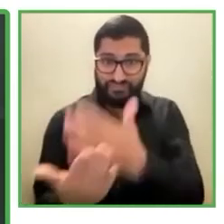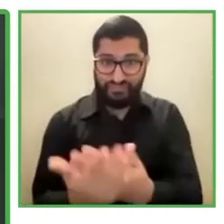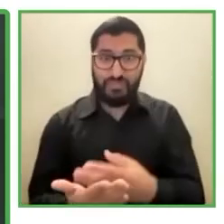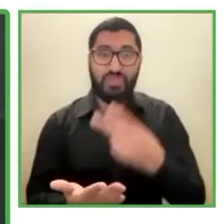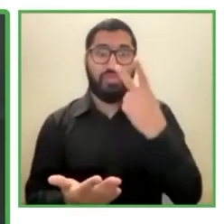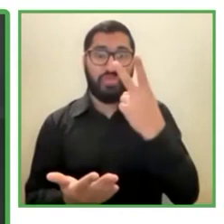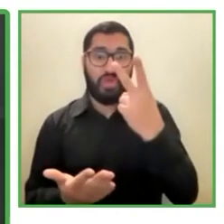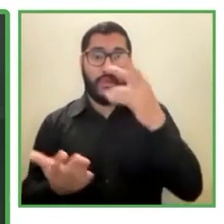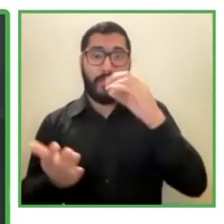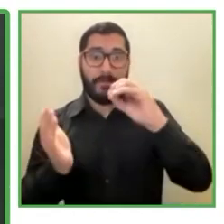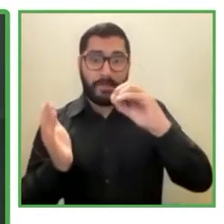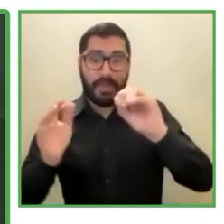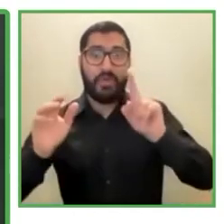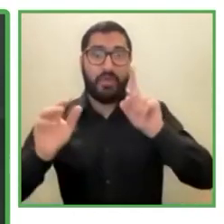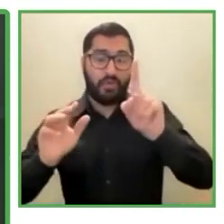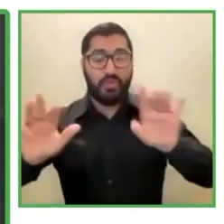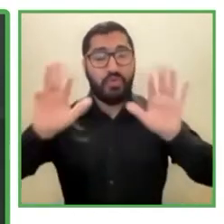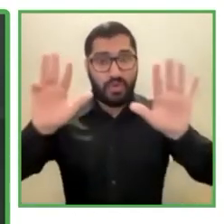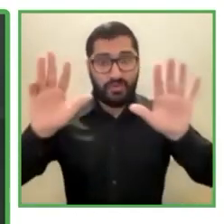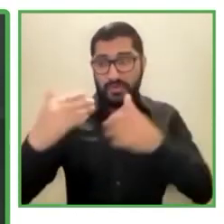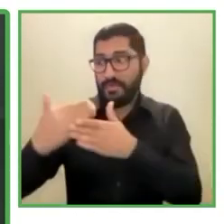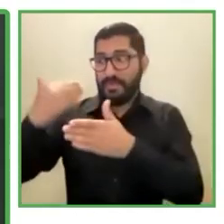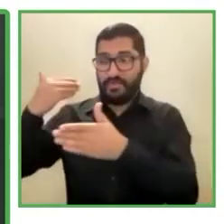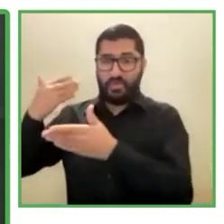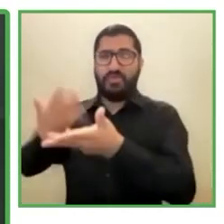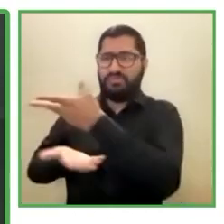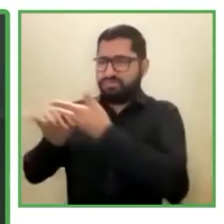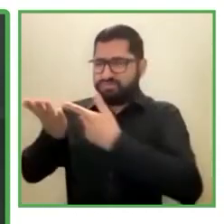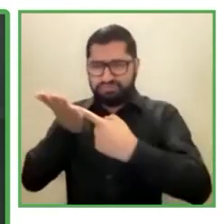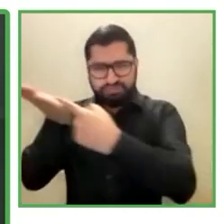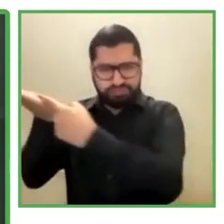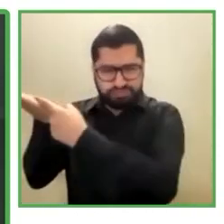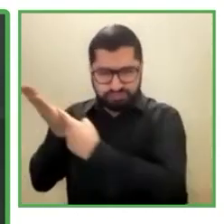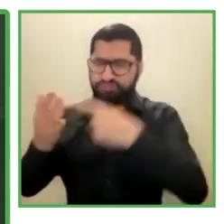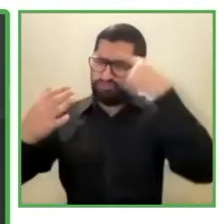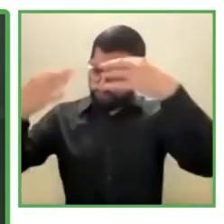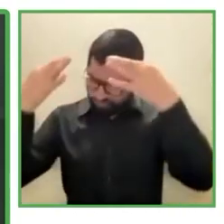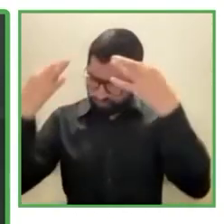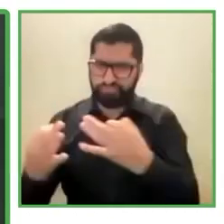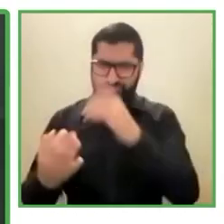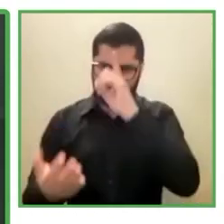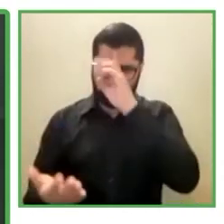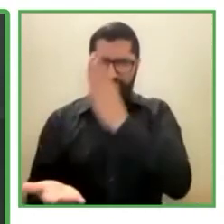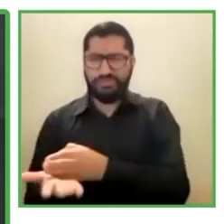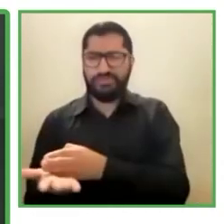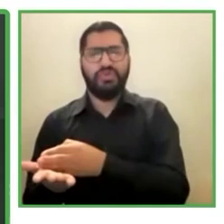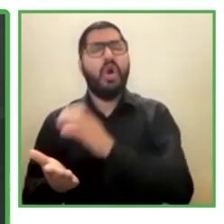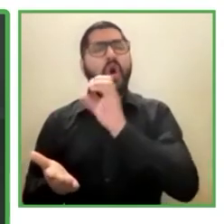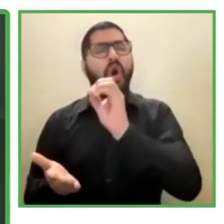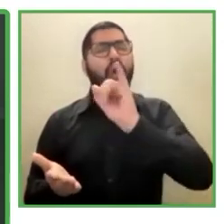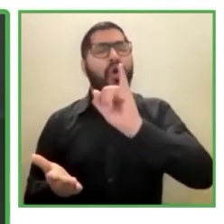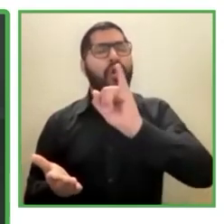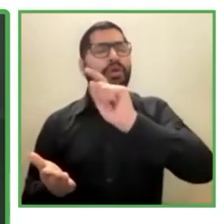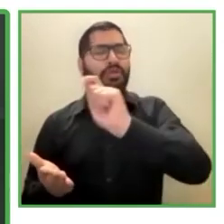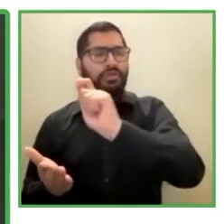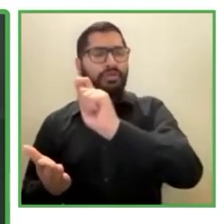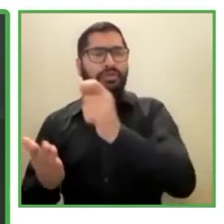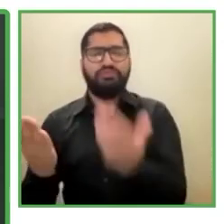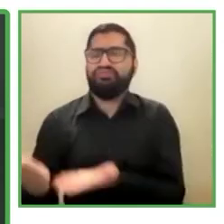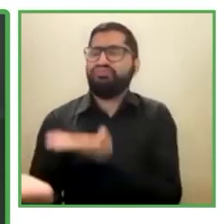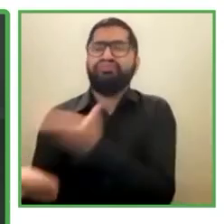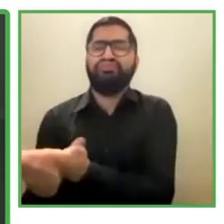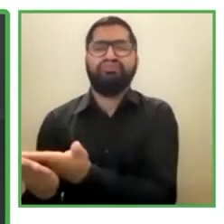en la Organización Internacional del Trabajo, en la denominada Declaración del Centenario de la OIT por el Futuro del Trabajo. Esta